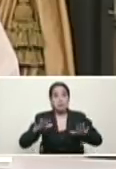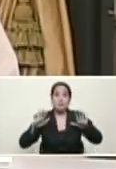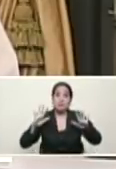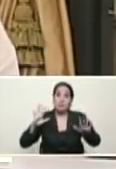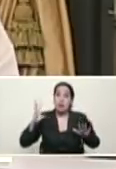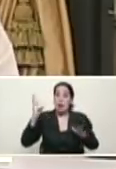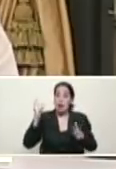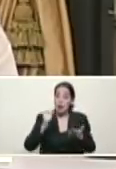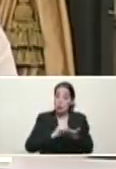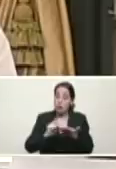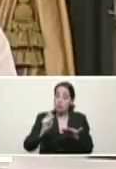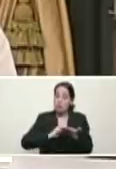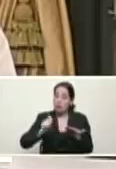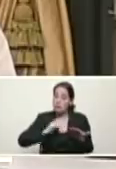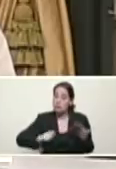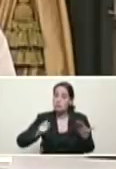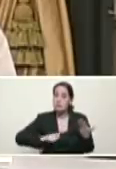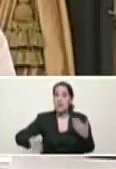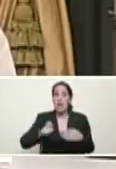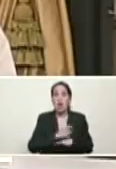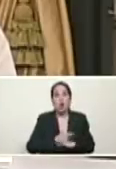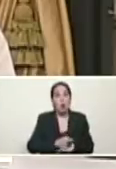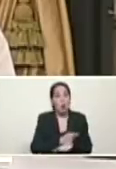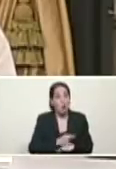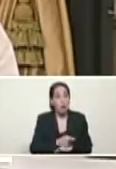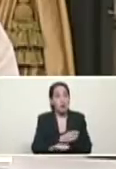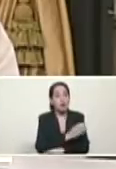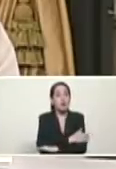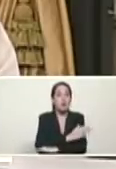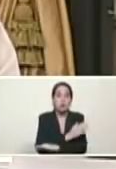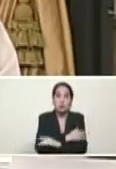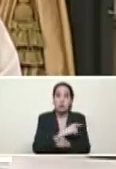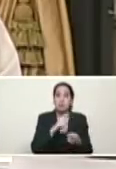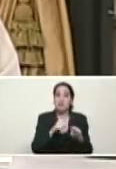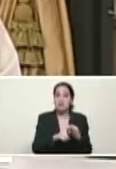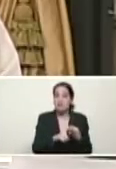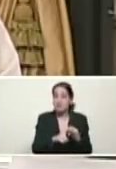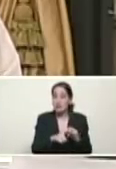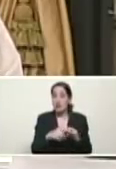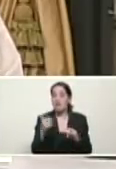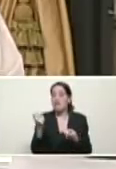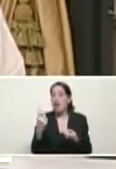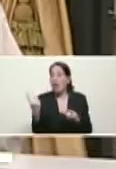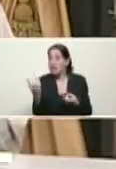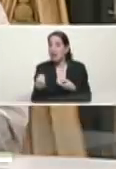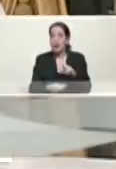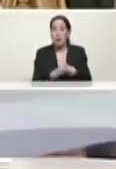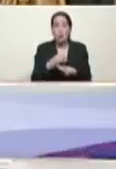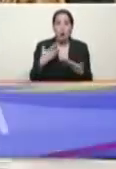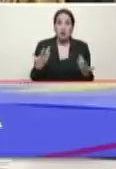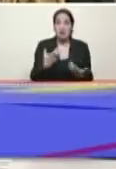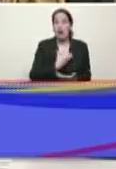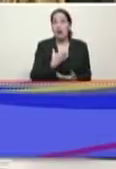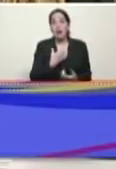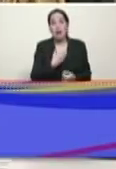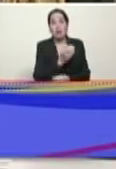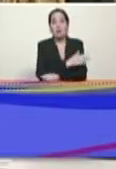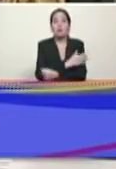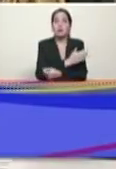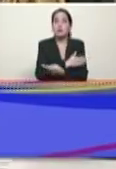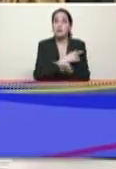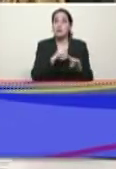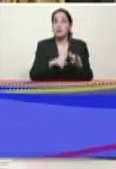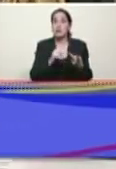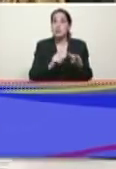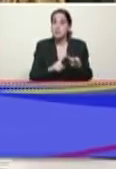cuenta. Llévale la cuenta al gobernador de oposición, llévale la cuenta al alcalde o alcaldesa de oposición, para